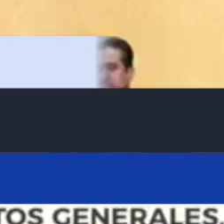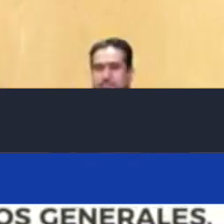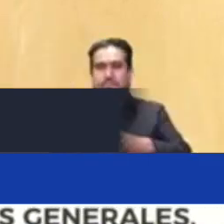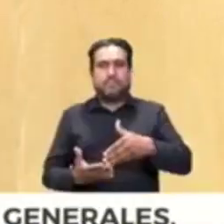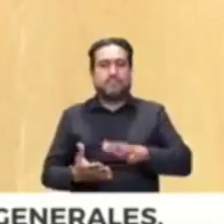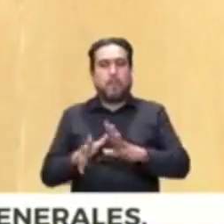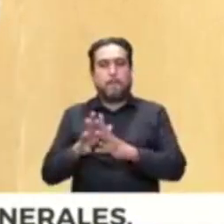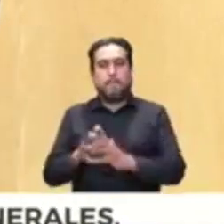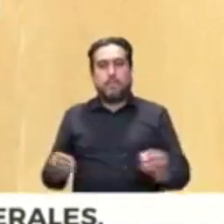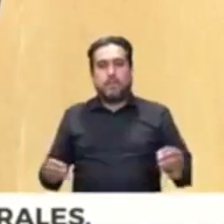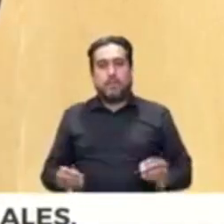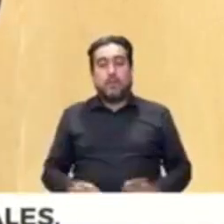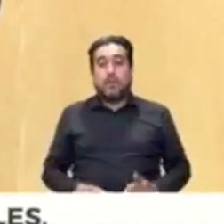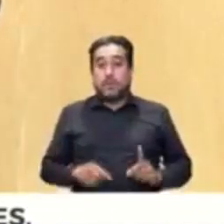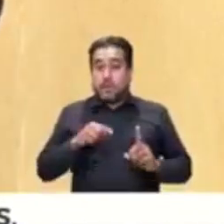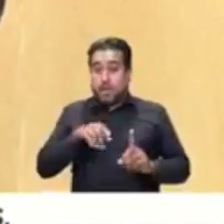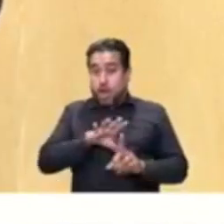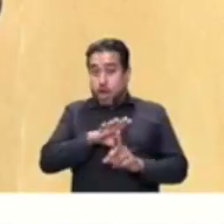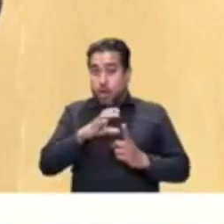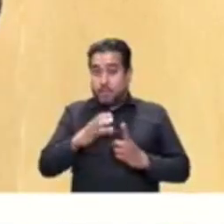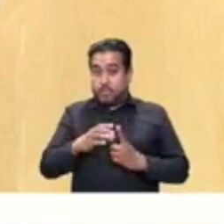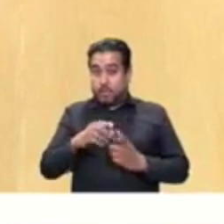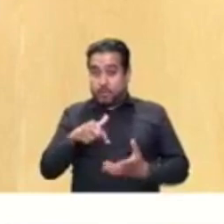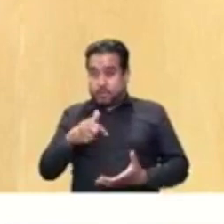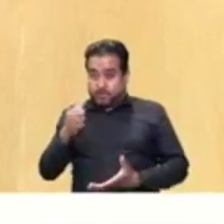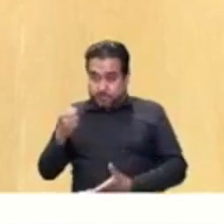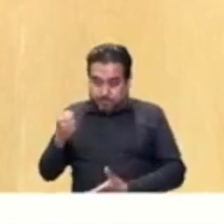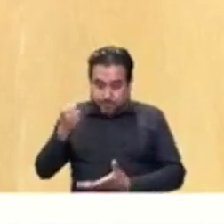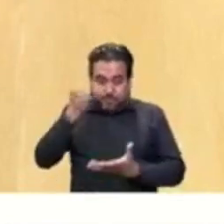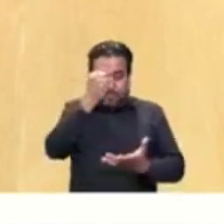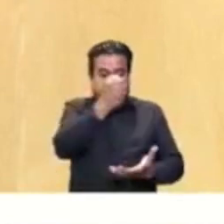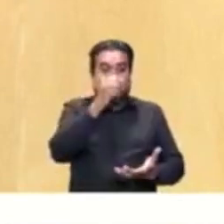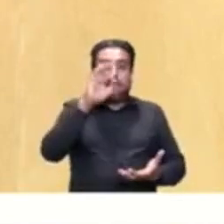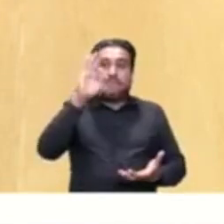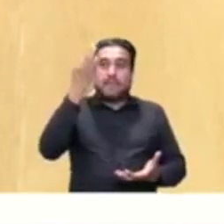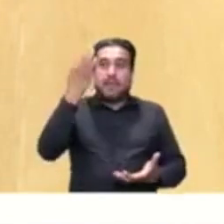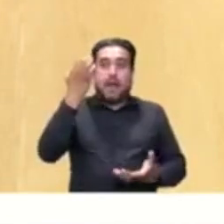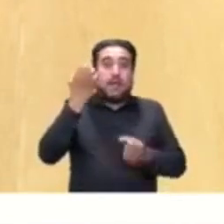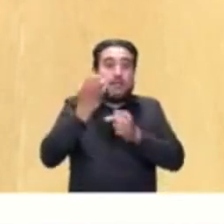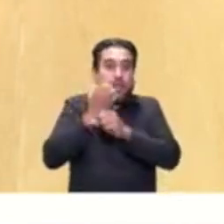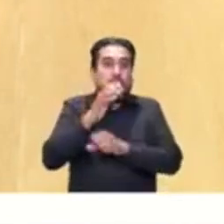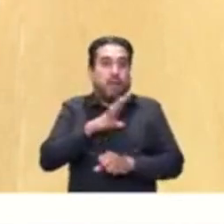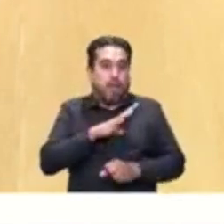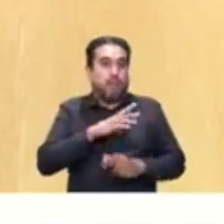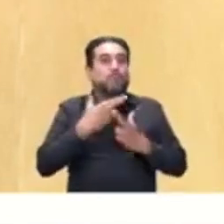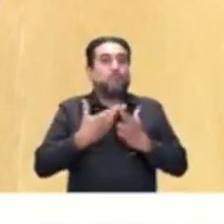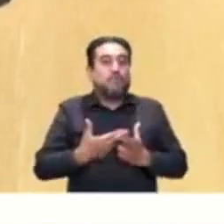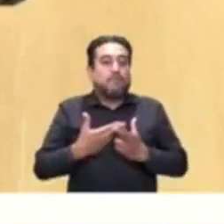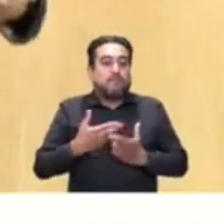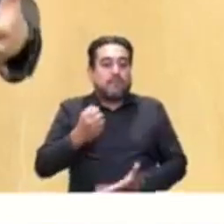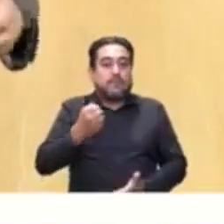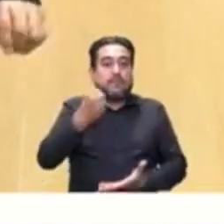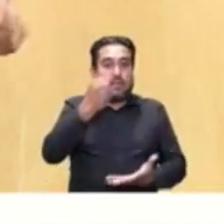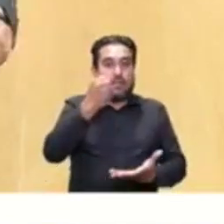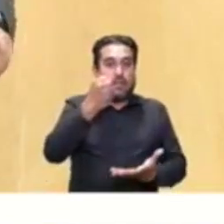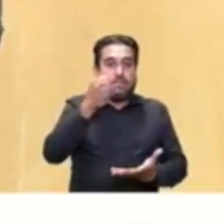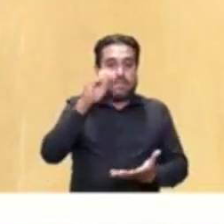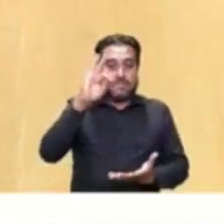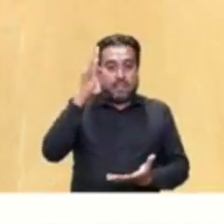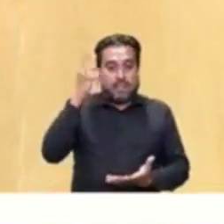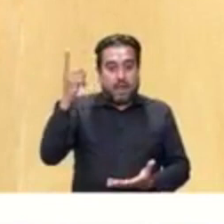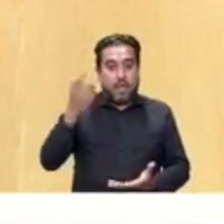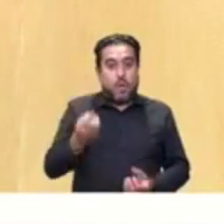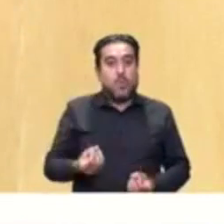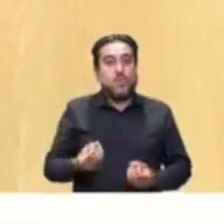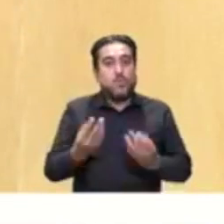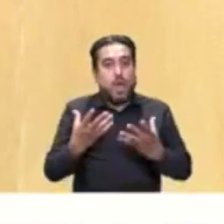comisión de búsqueda recibe recursos federales y estatales los recursos federales son